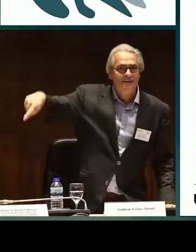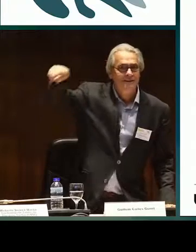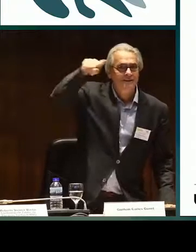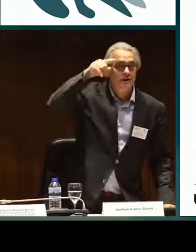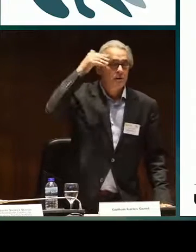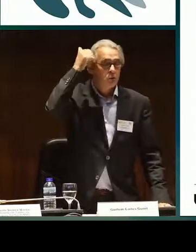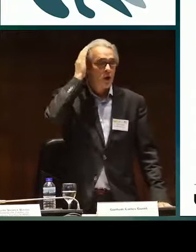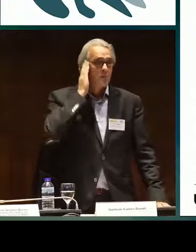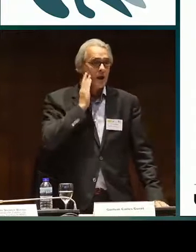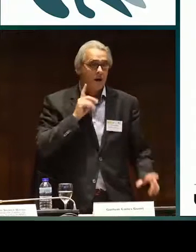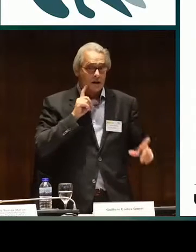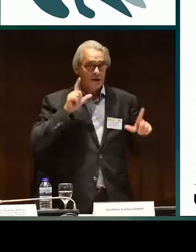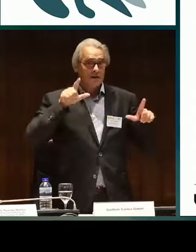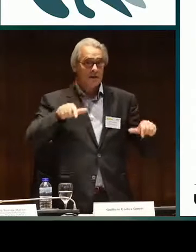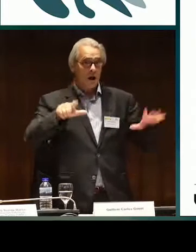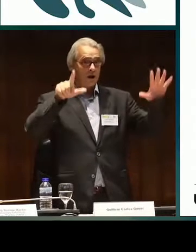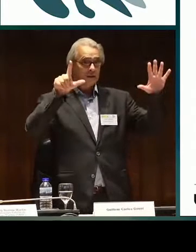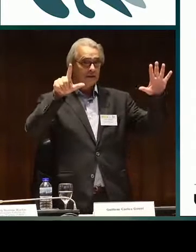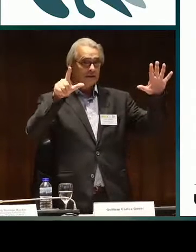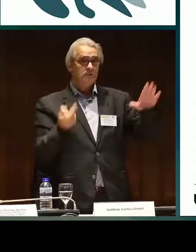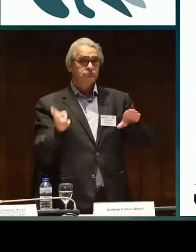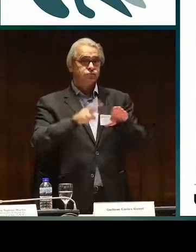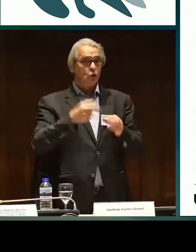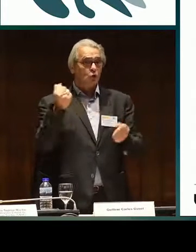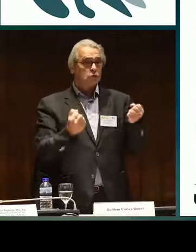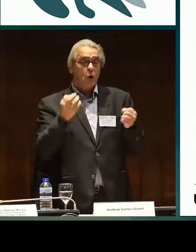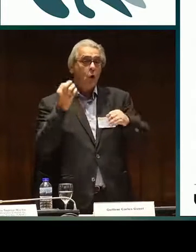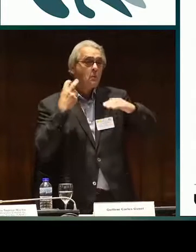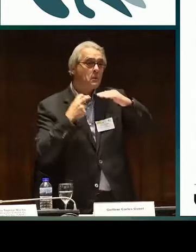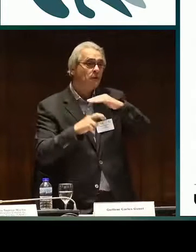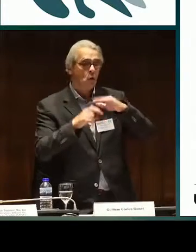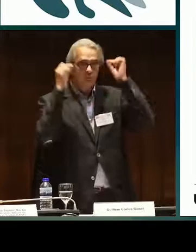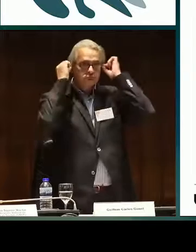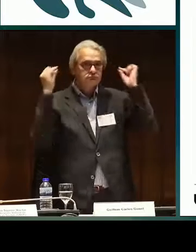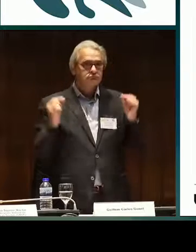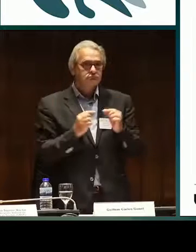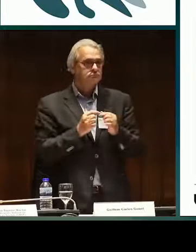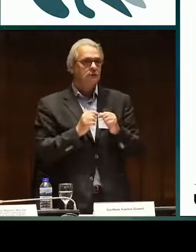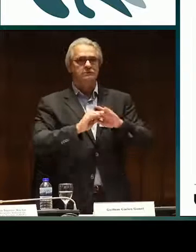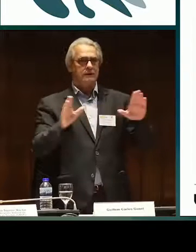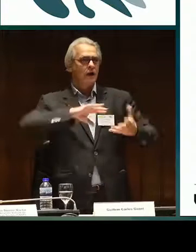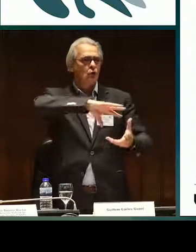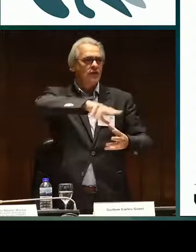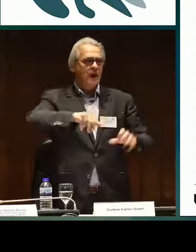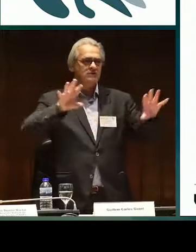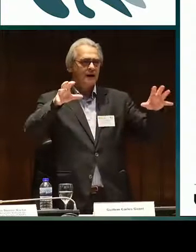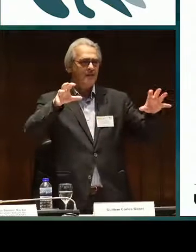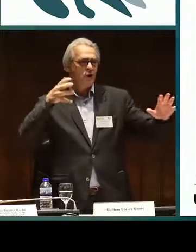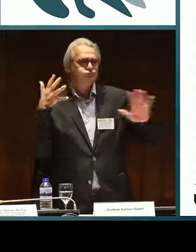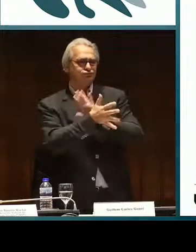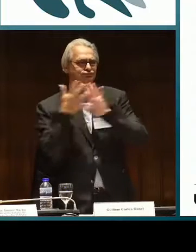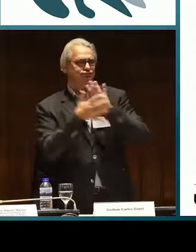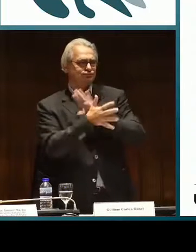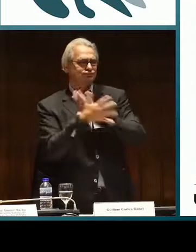en Internet, pero a las 6 de la mañana, si vas en el coche o en el metro, tú